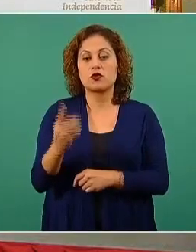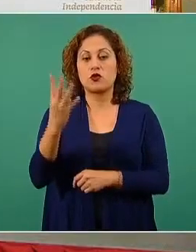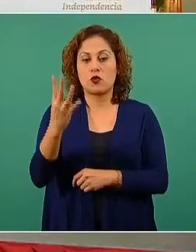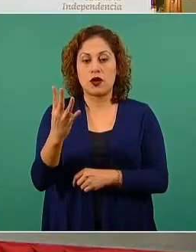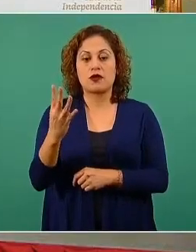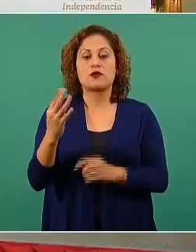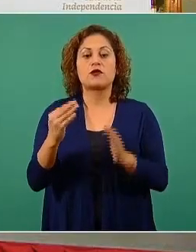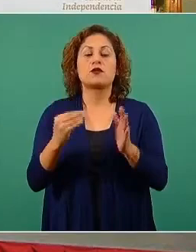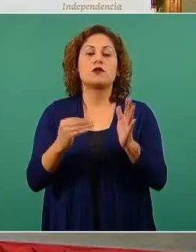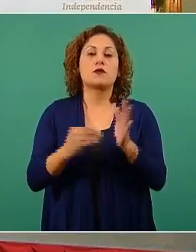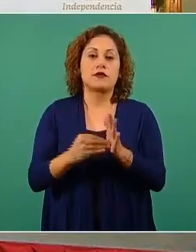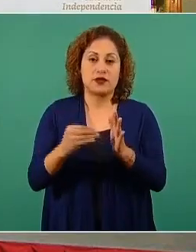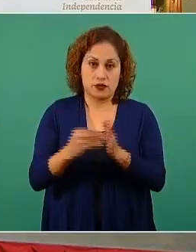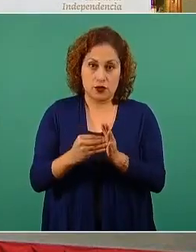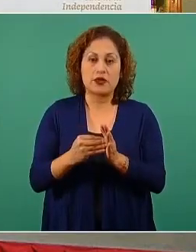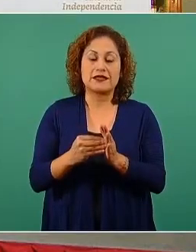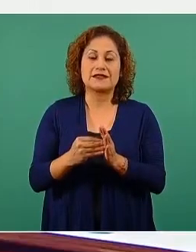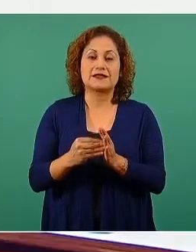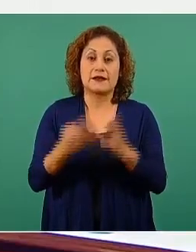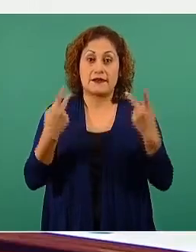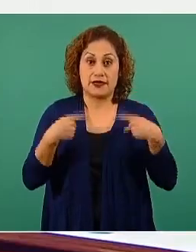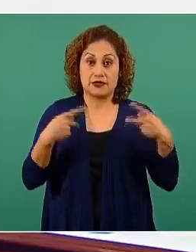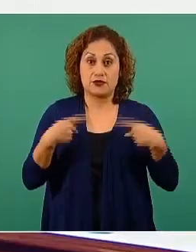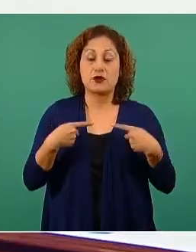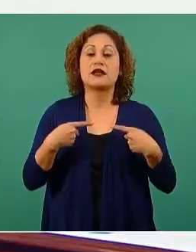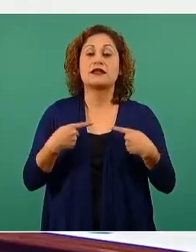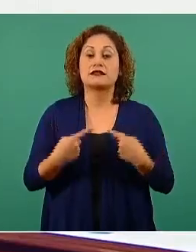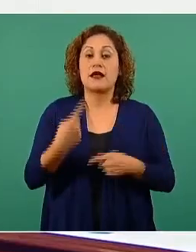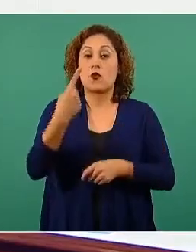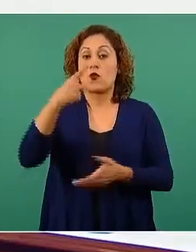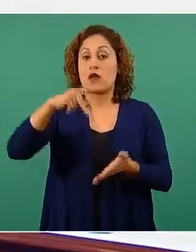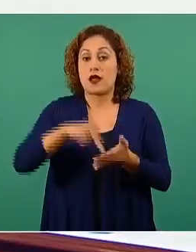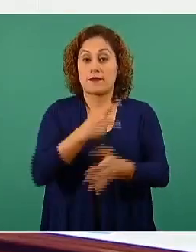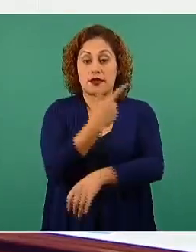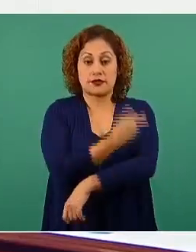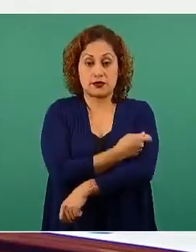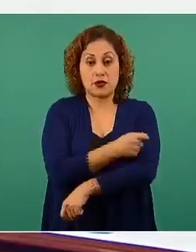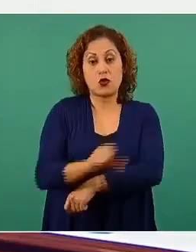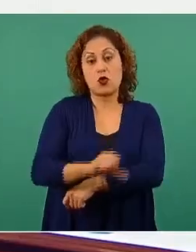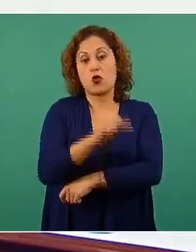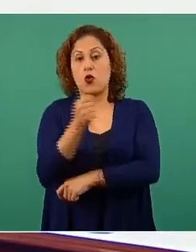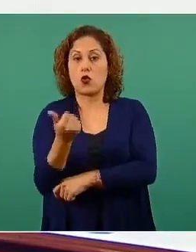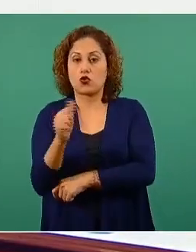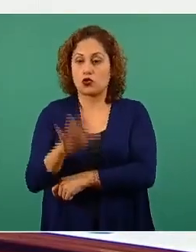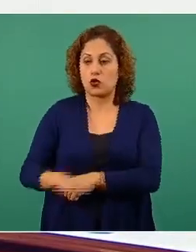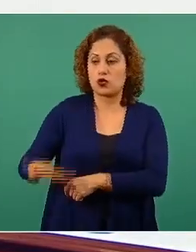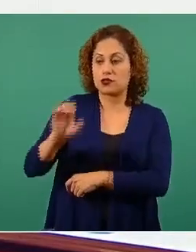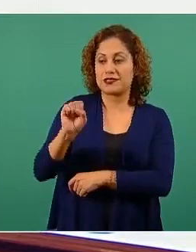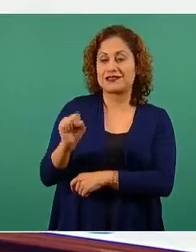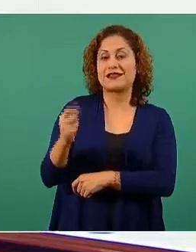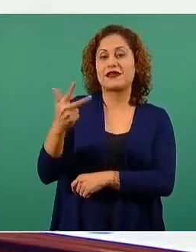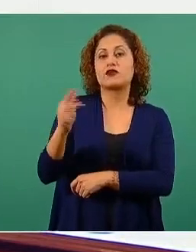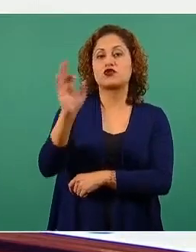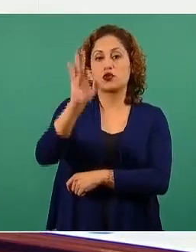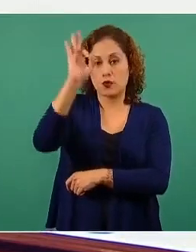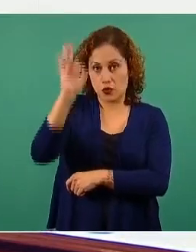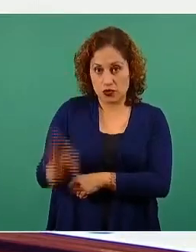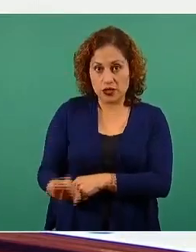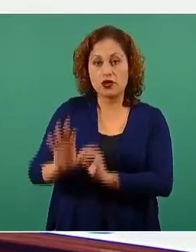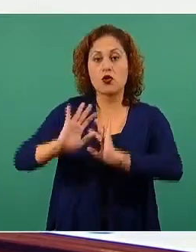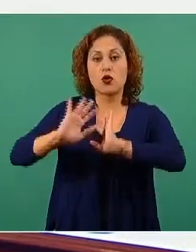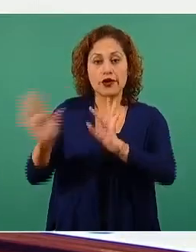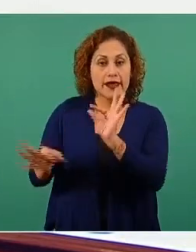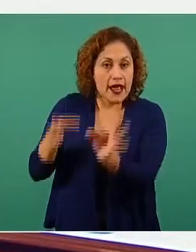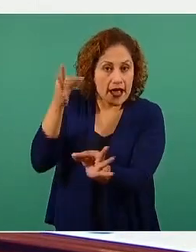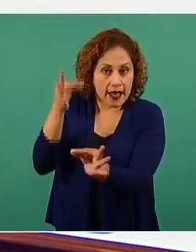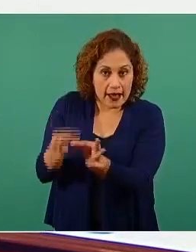de personas, tienen la primera dosis. Y el resto, 68%, que es la gran mayoría, tienen ya